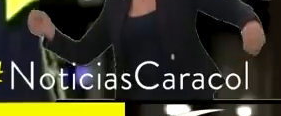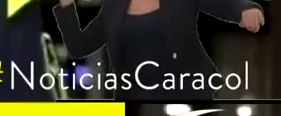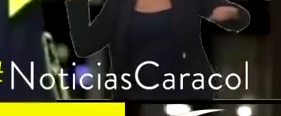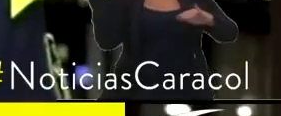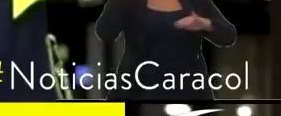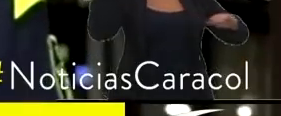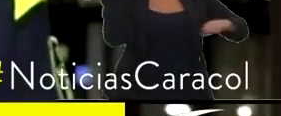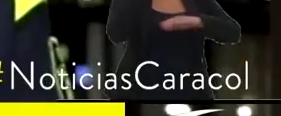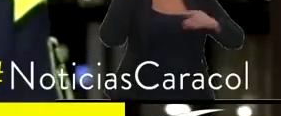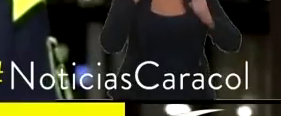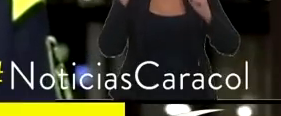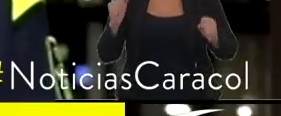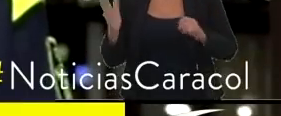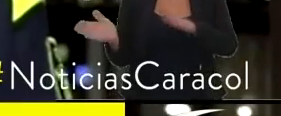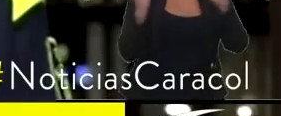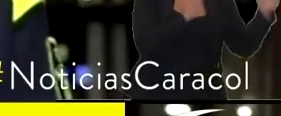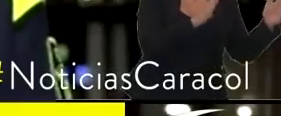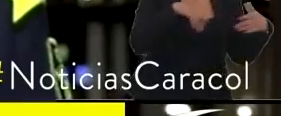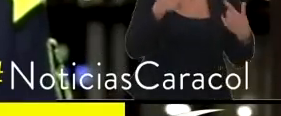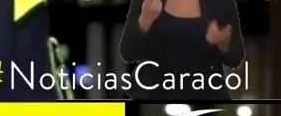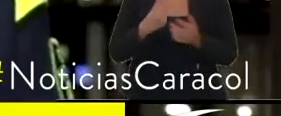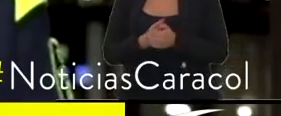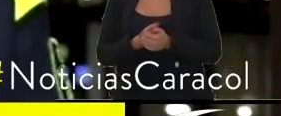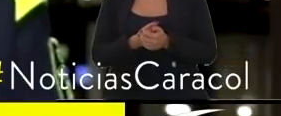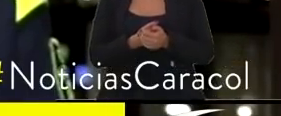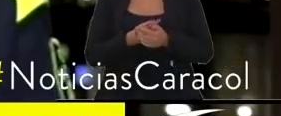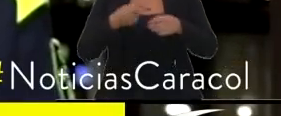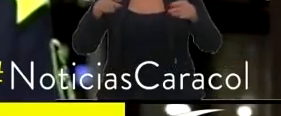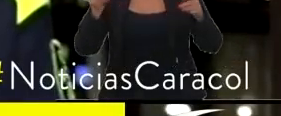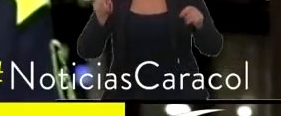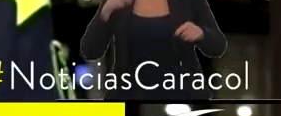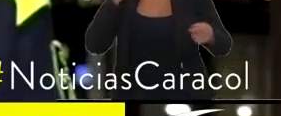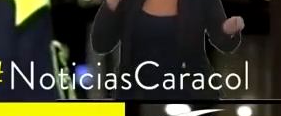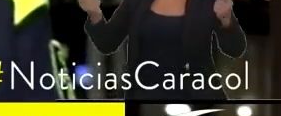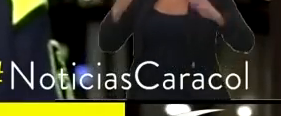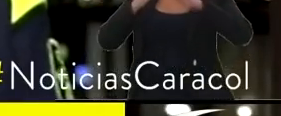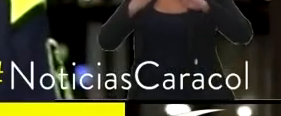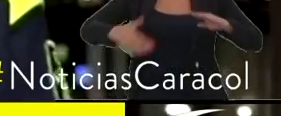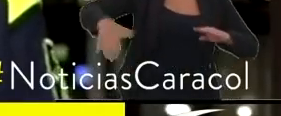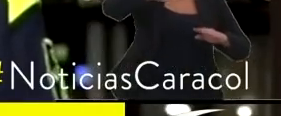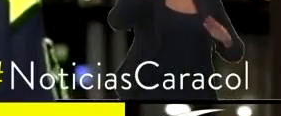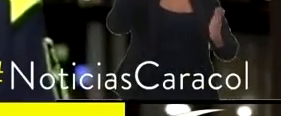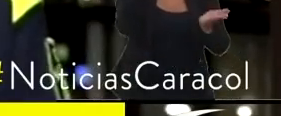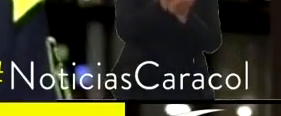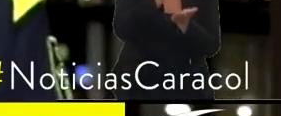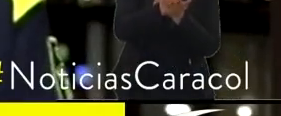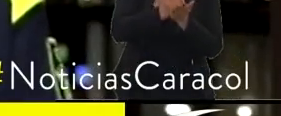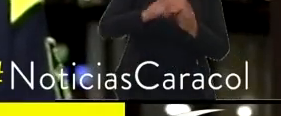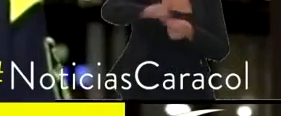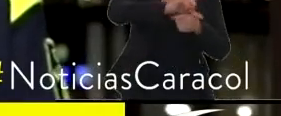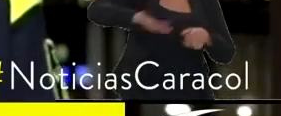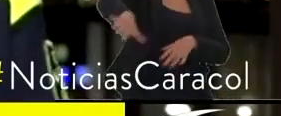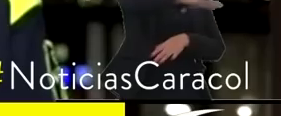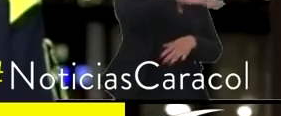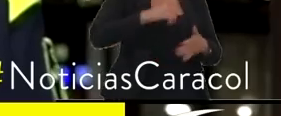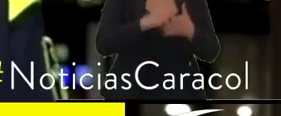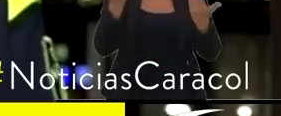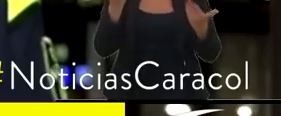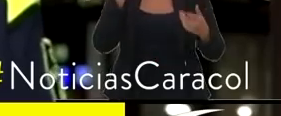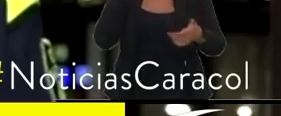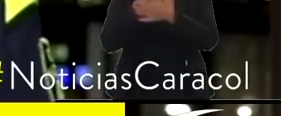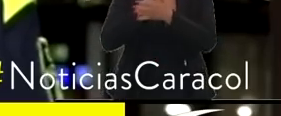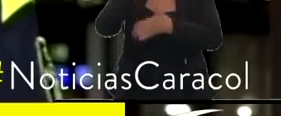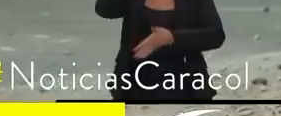e igualmente se realiza un control sobre la localidad urne con el fin de evitar que las afectaciones